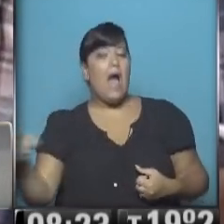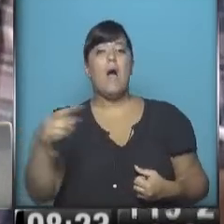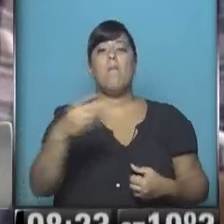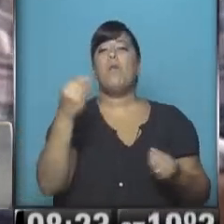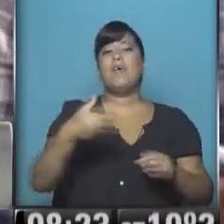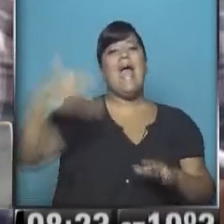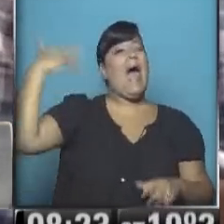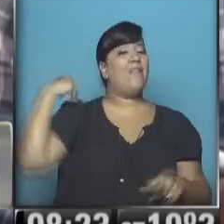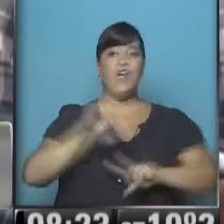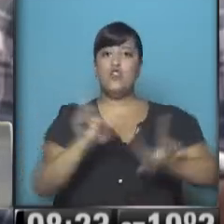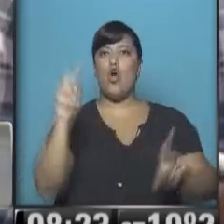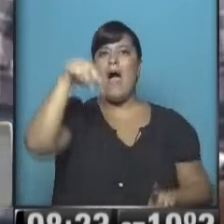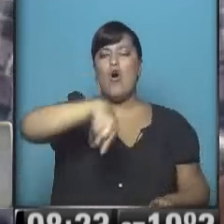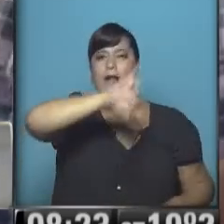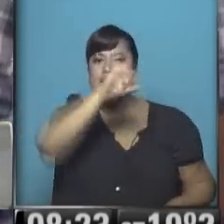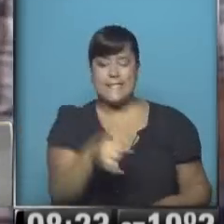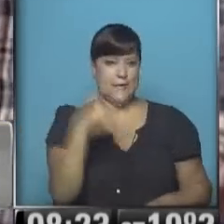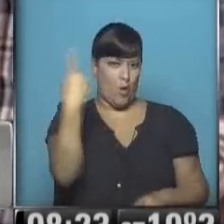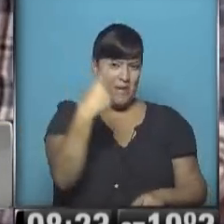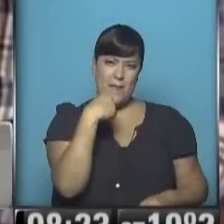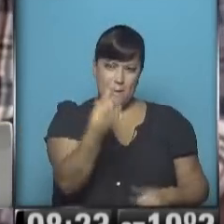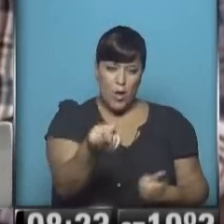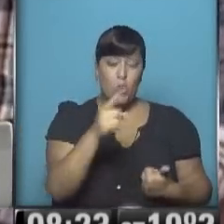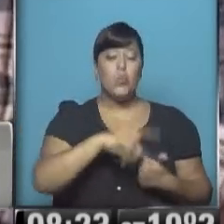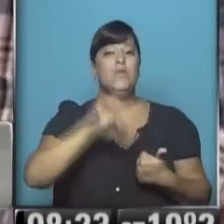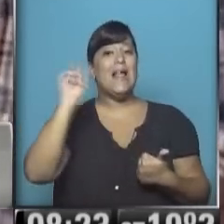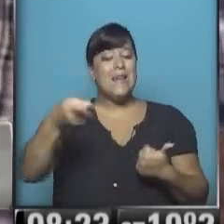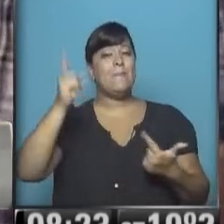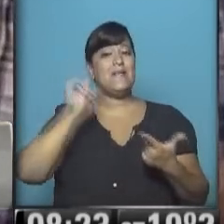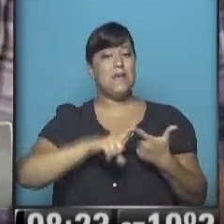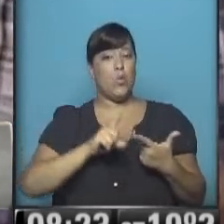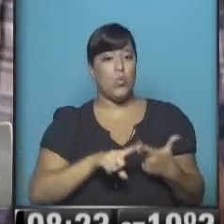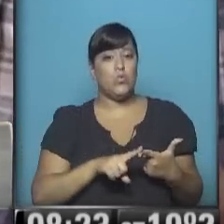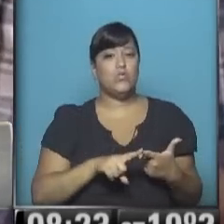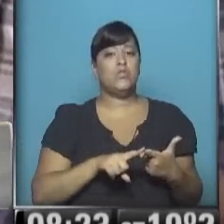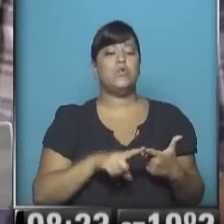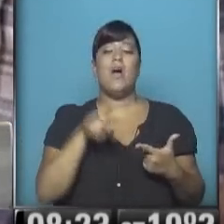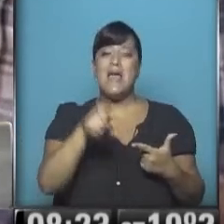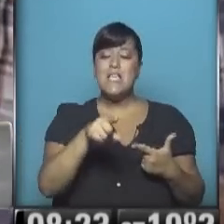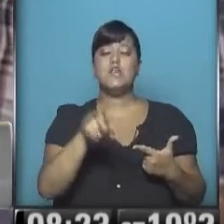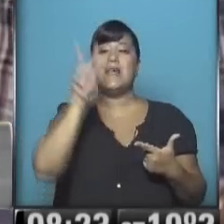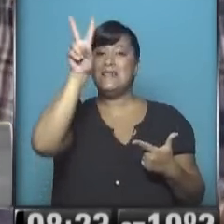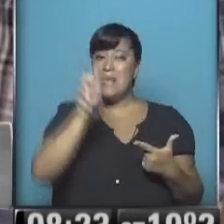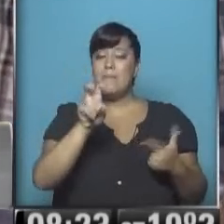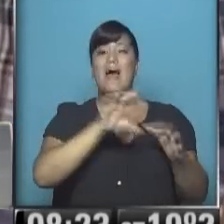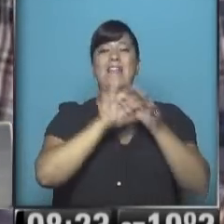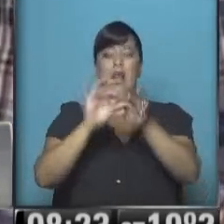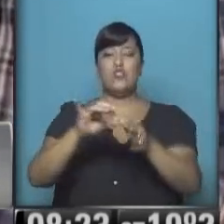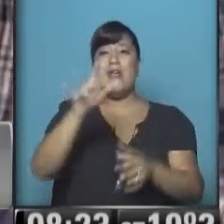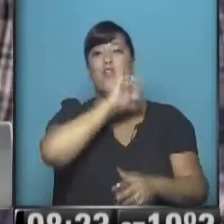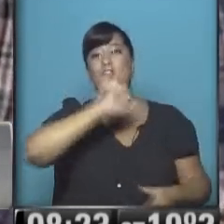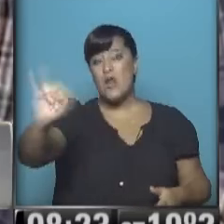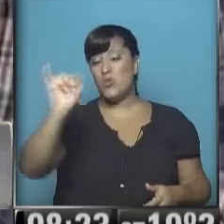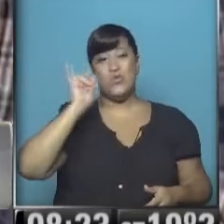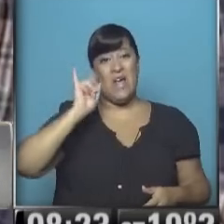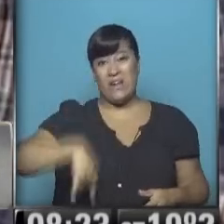previamente es una primera pregunta que le hago y también en segundo orden si esto tiene que ver con una denuncia que es ridícula y